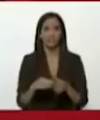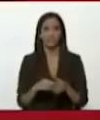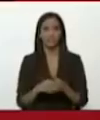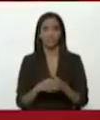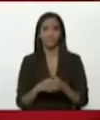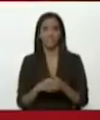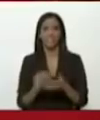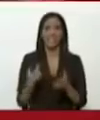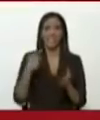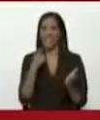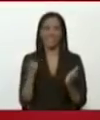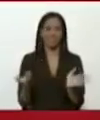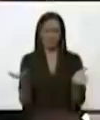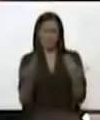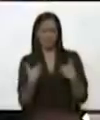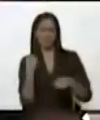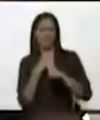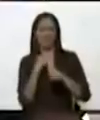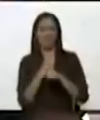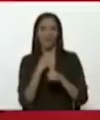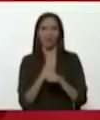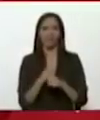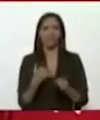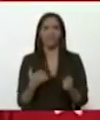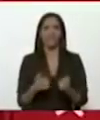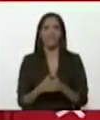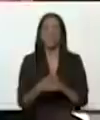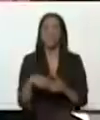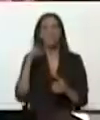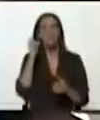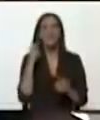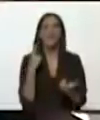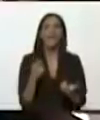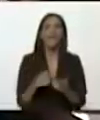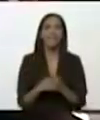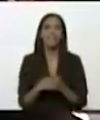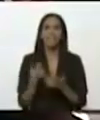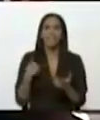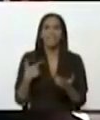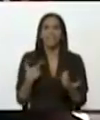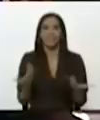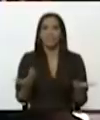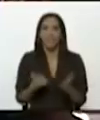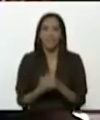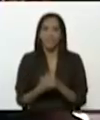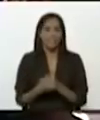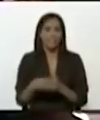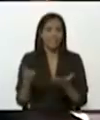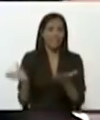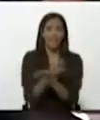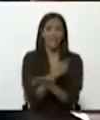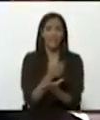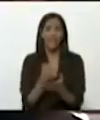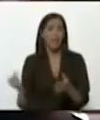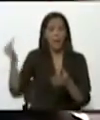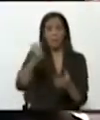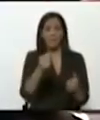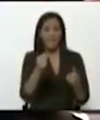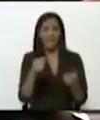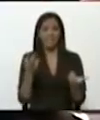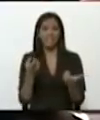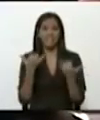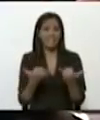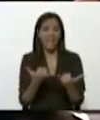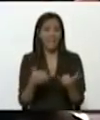barrio, se tiró esa chamba. Ey, él ya se sabía, tiró esa chamba con todo el escucha, mundo. Brother, él ya sabía que ya había una gaceta destituyendo y estaba González López. Y ese día ya